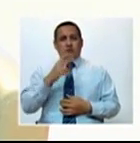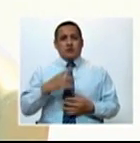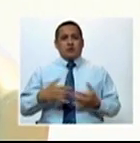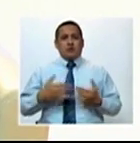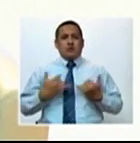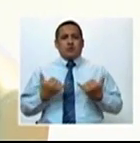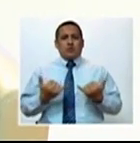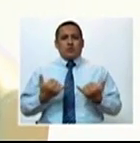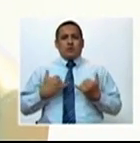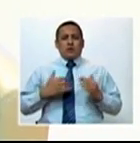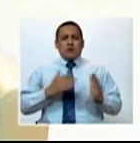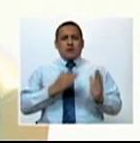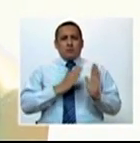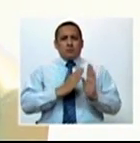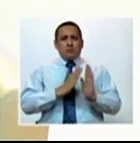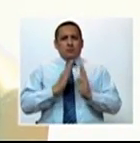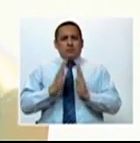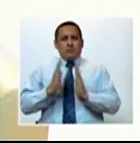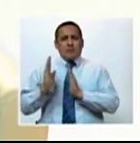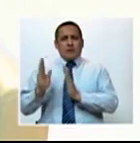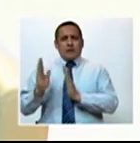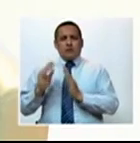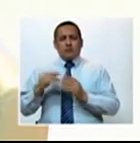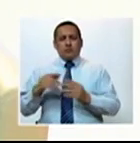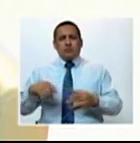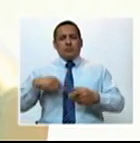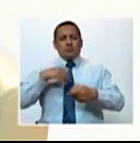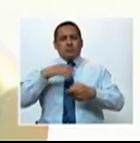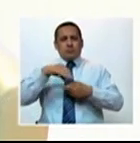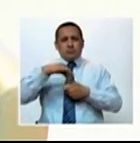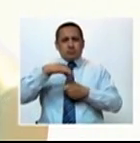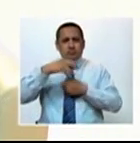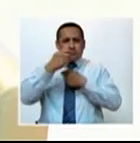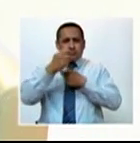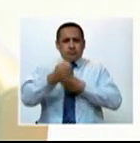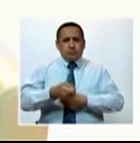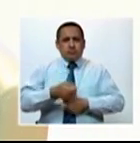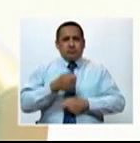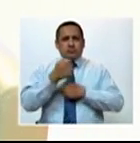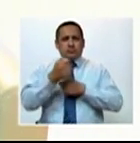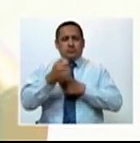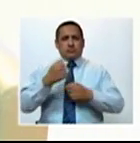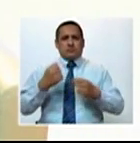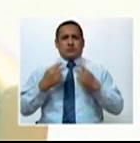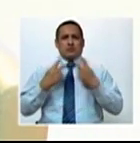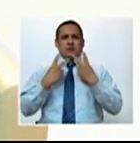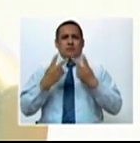procesamiento, el cultivo, el procesamiento de drogas cocaínicas,